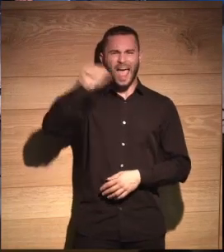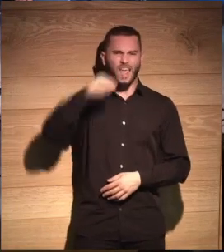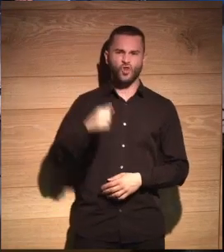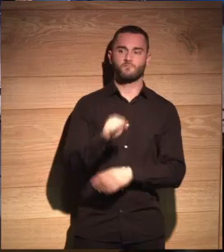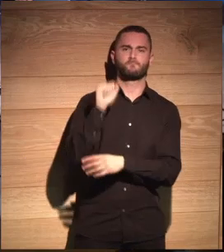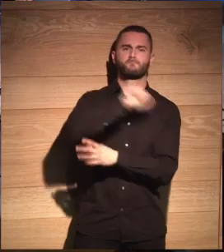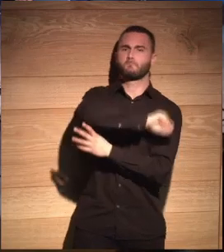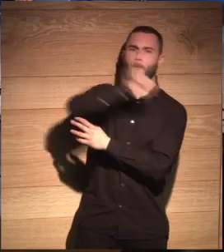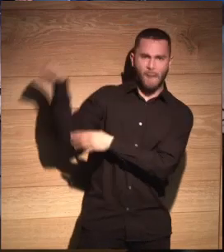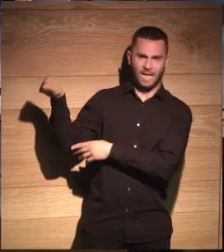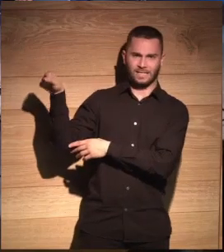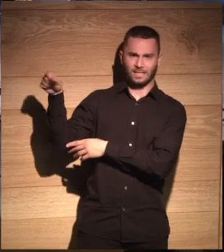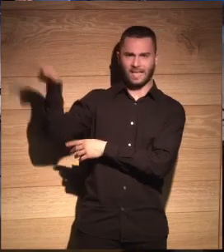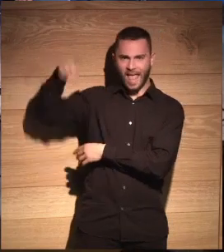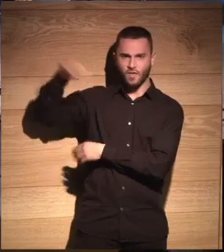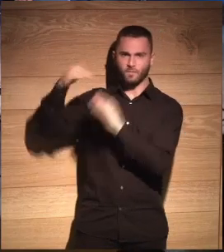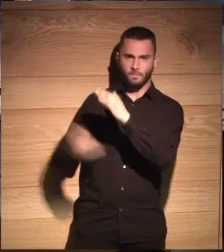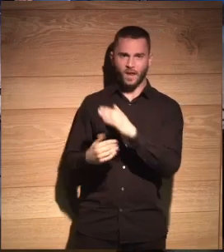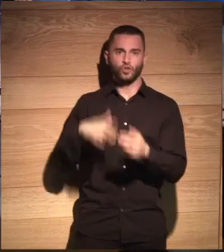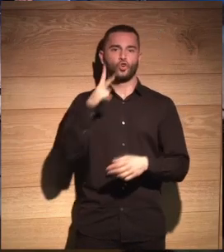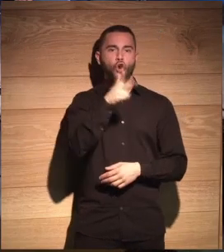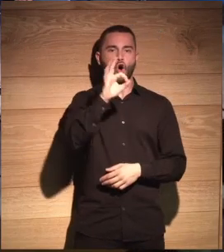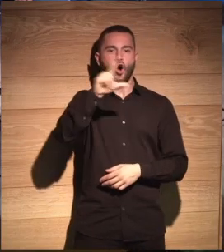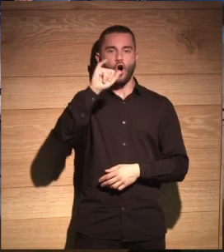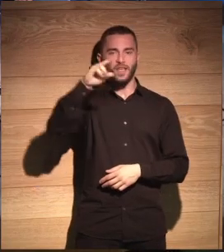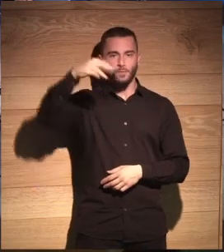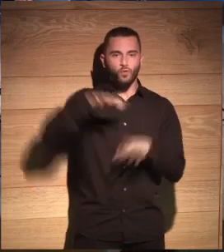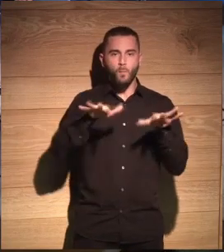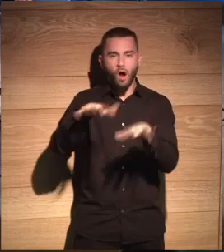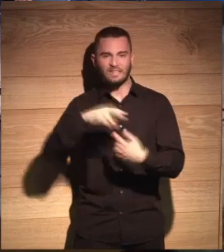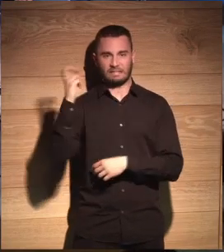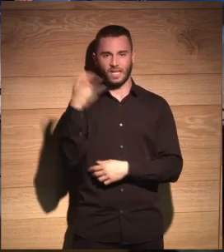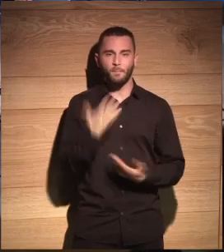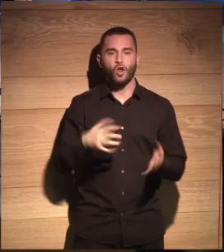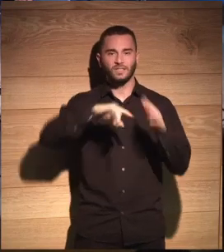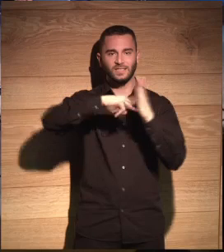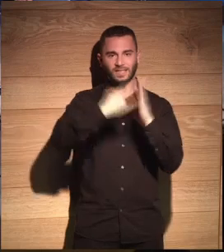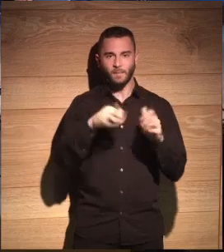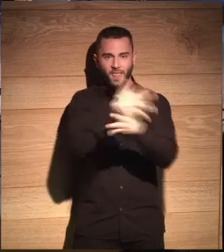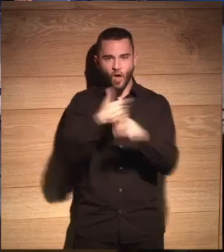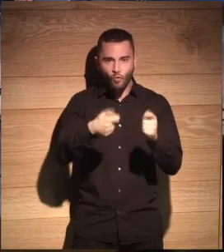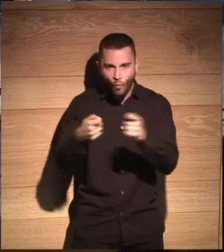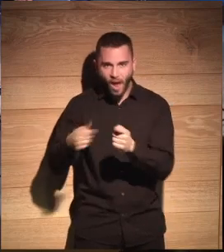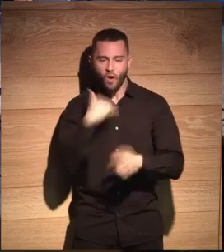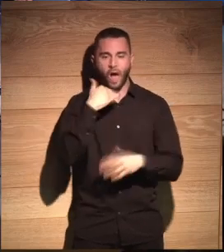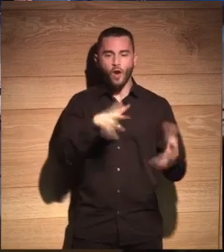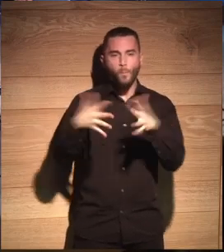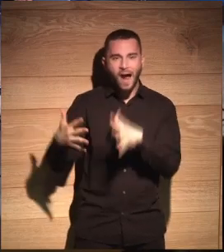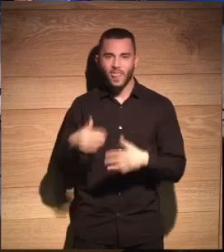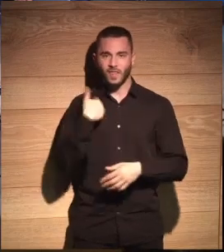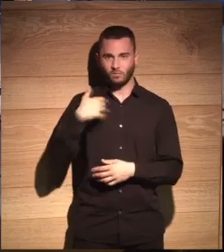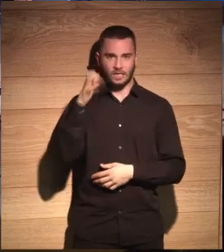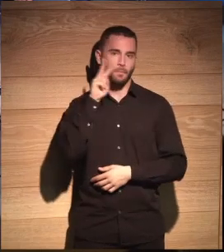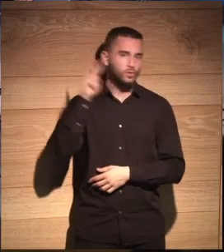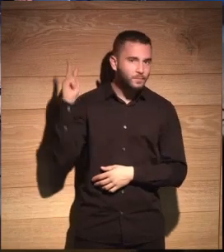años que ellos. Hollywood Monster, etcétera. Pero yo me refiero sobre todo al tema de mecánicas de juego y demás. ¿Se parece en algo, hay algo que hayamos visto